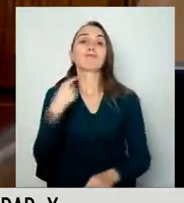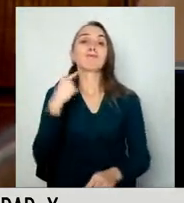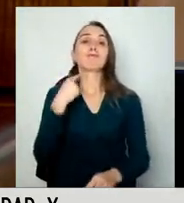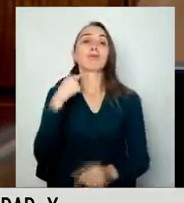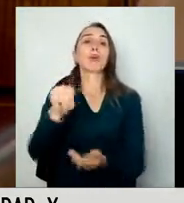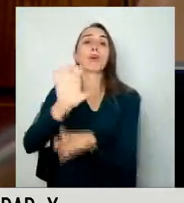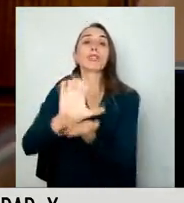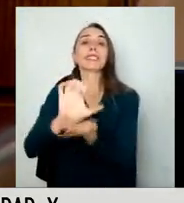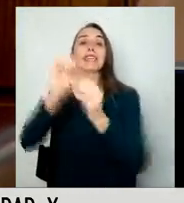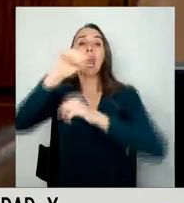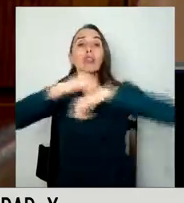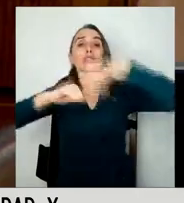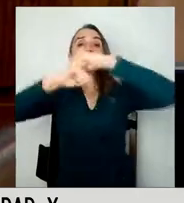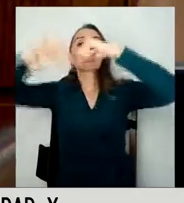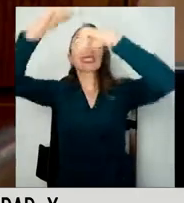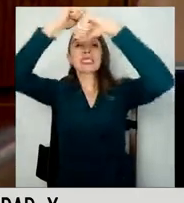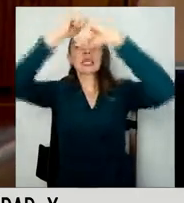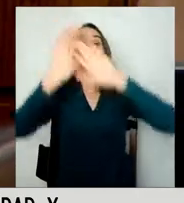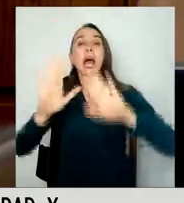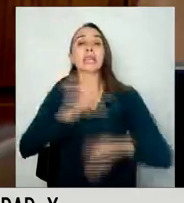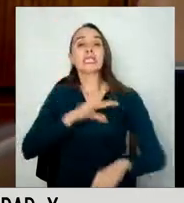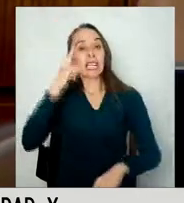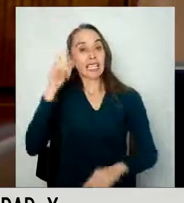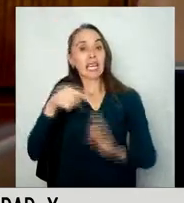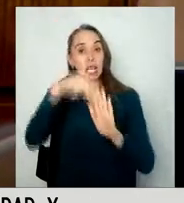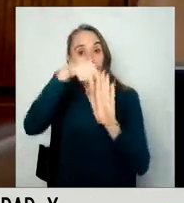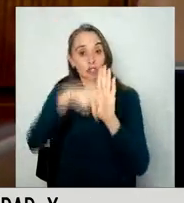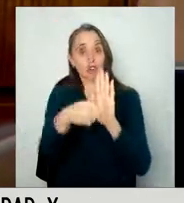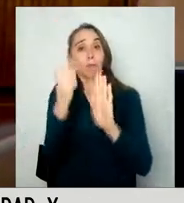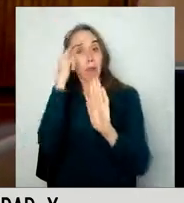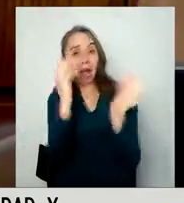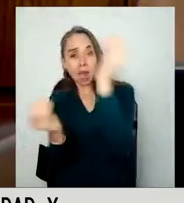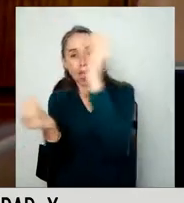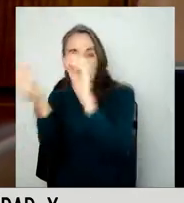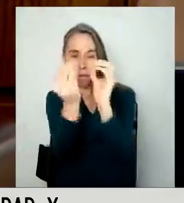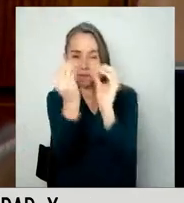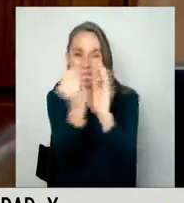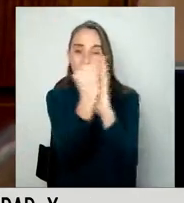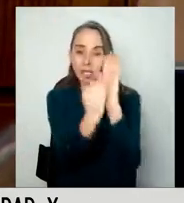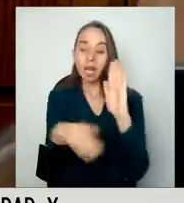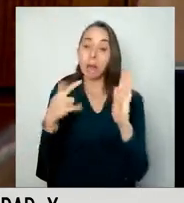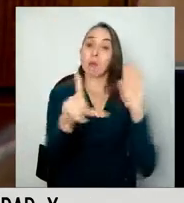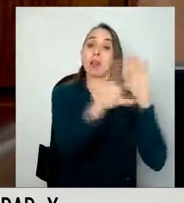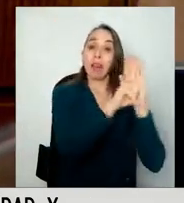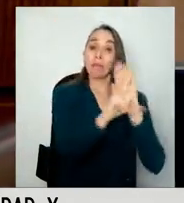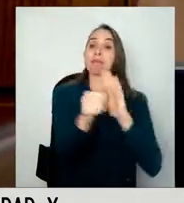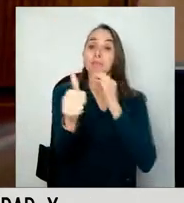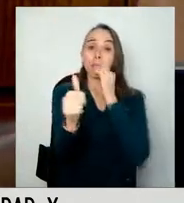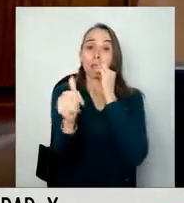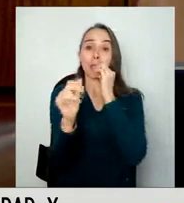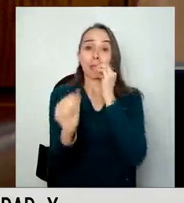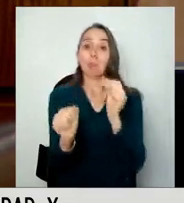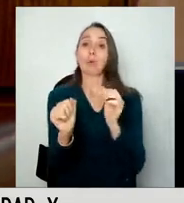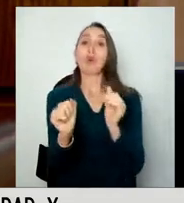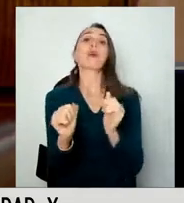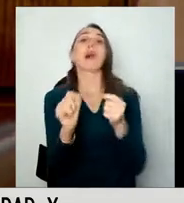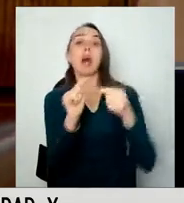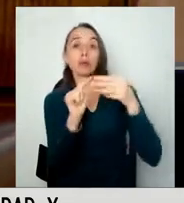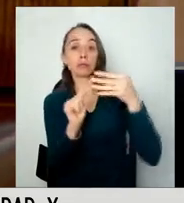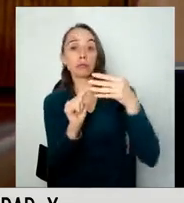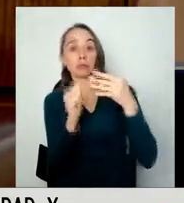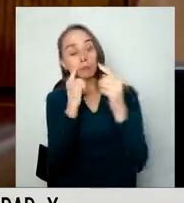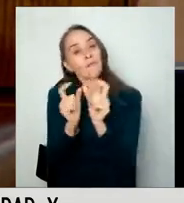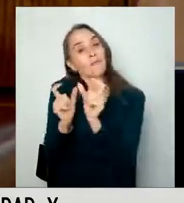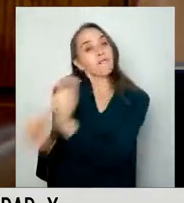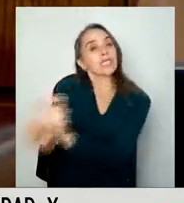idiosincrasia Cómo lograr que estas normas tal vez muy bien pensadas que se puedan desempeñar a cabo correctamente puedan tener los elementos de fiscalización correcta y ahí